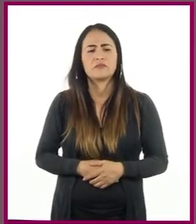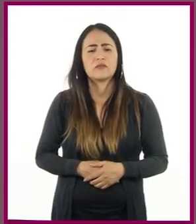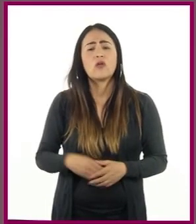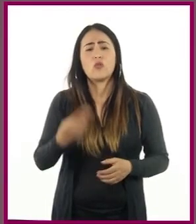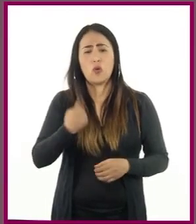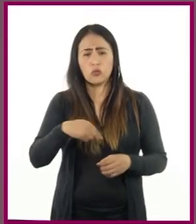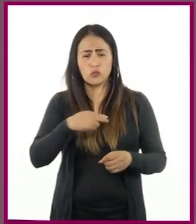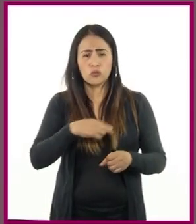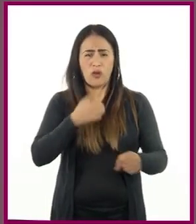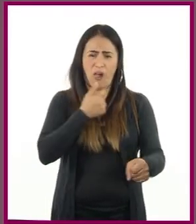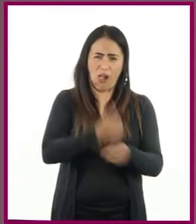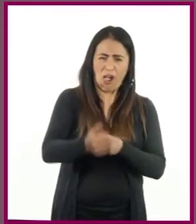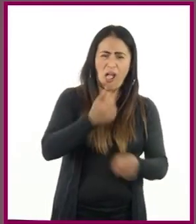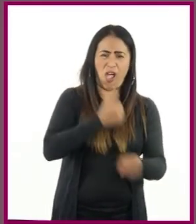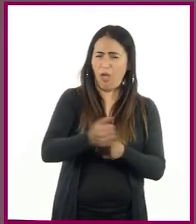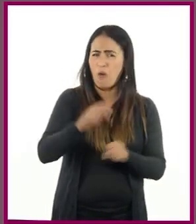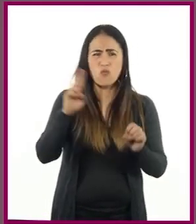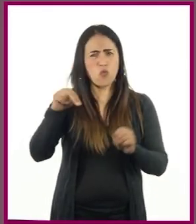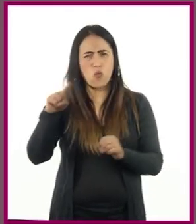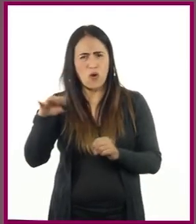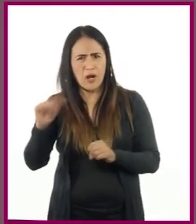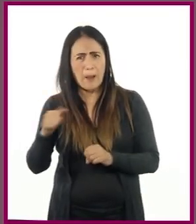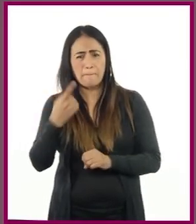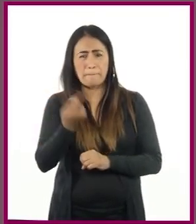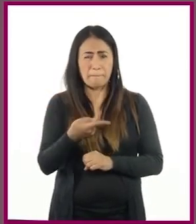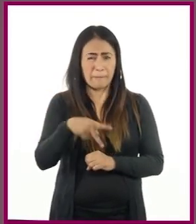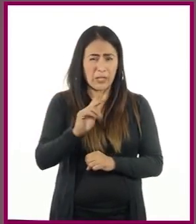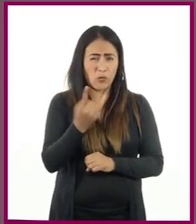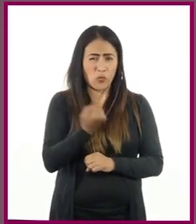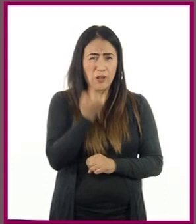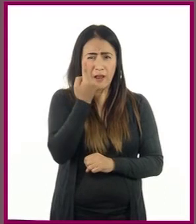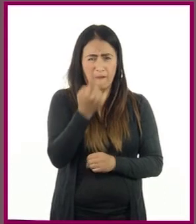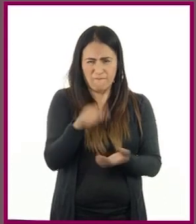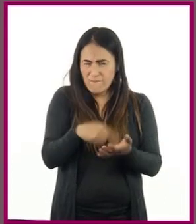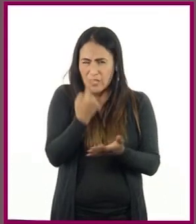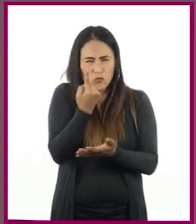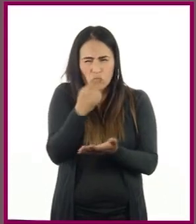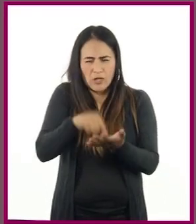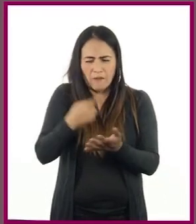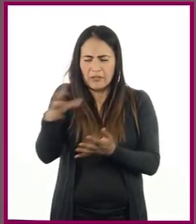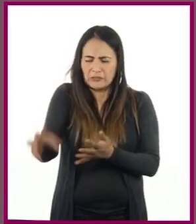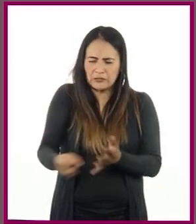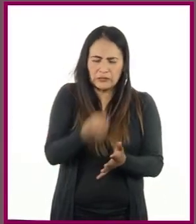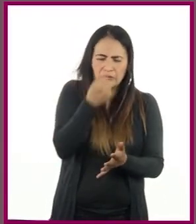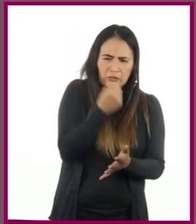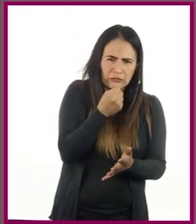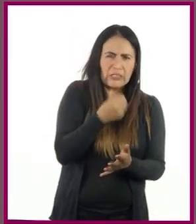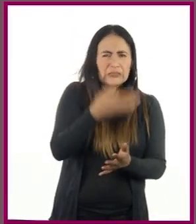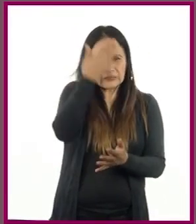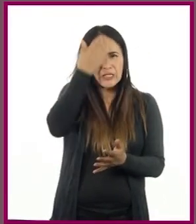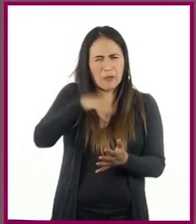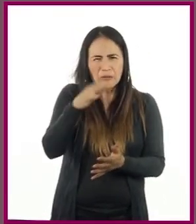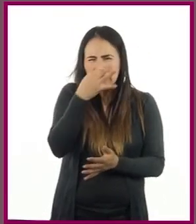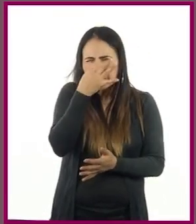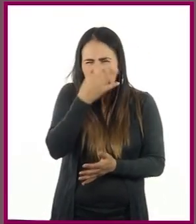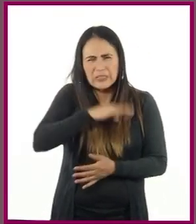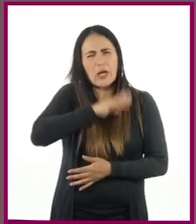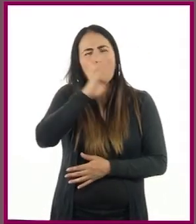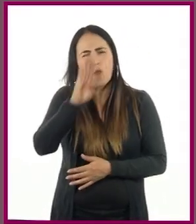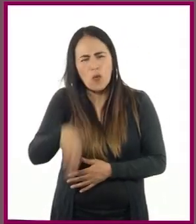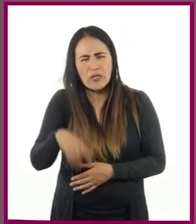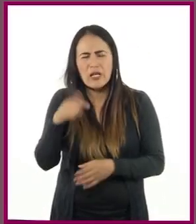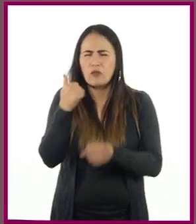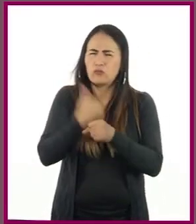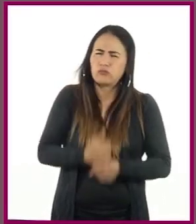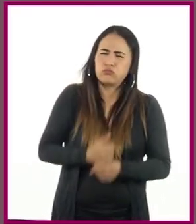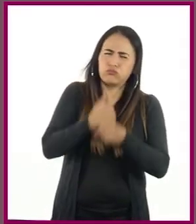torturábamos a nadie, pero una vez capturamos a uno. Sabíamos que se iba a morir. Estaba agonizando. Tenía una herida